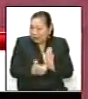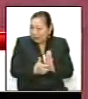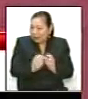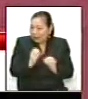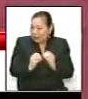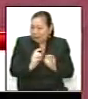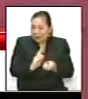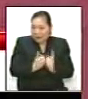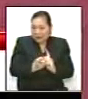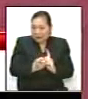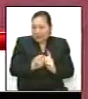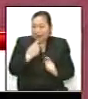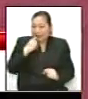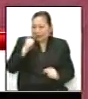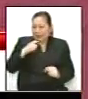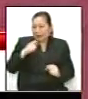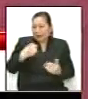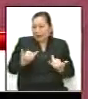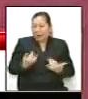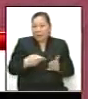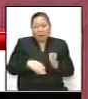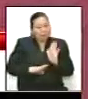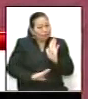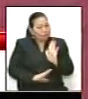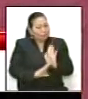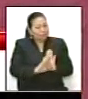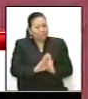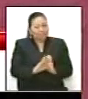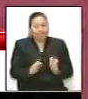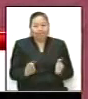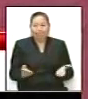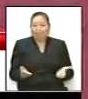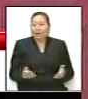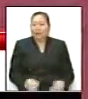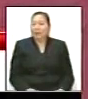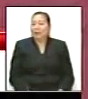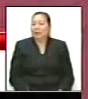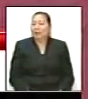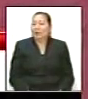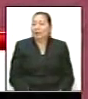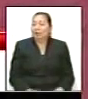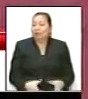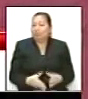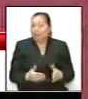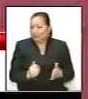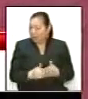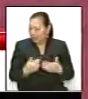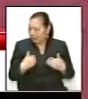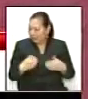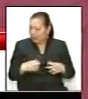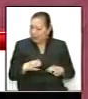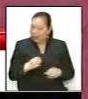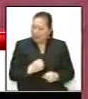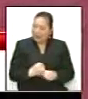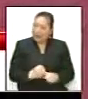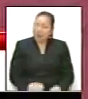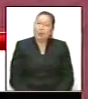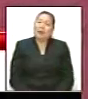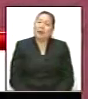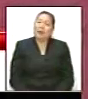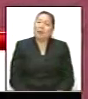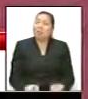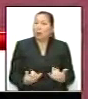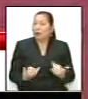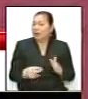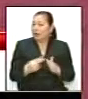reconstrucción con cambio es la que necesitamos aplicar para salir adelante de este hoyo enorme en el que estamos en la reconstrucción. Porque